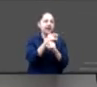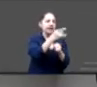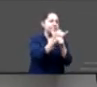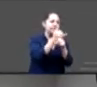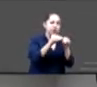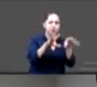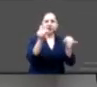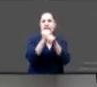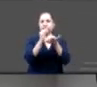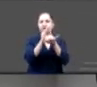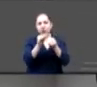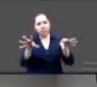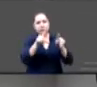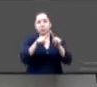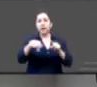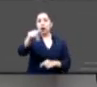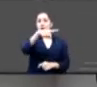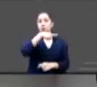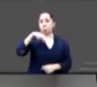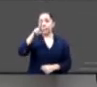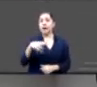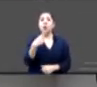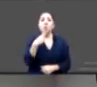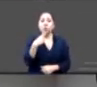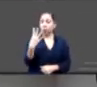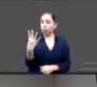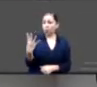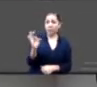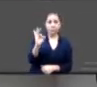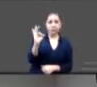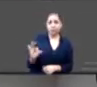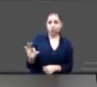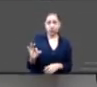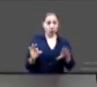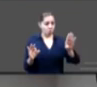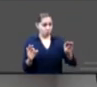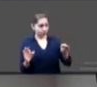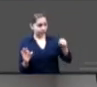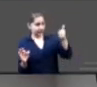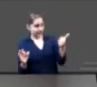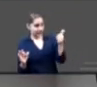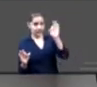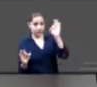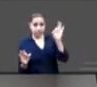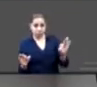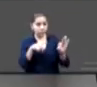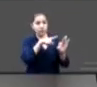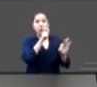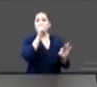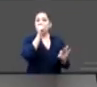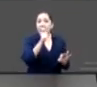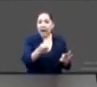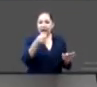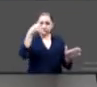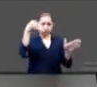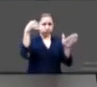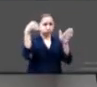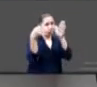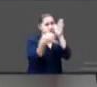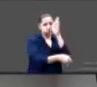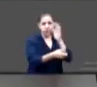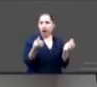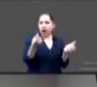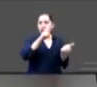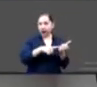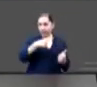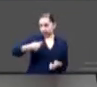Internet. ¿Esto qué quiere decir? Que el 96% del Internet todavía sigue siendo un mundo y un universo que es muy difícil que nosotros